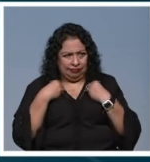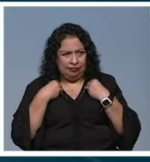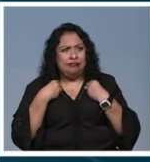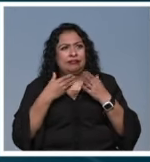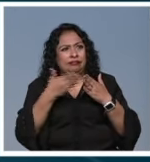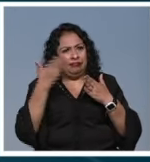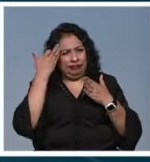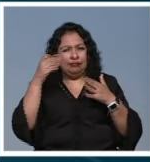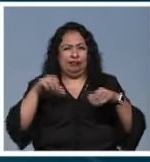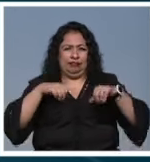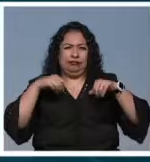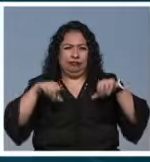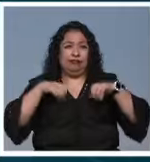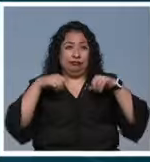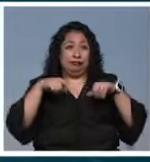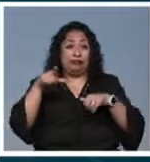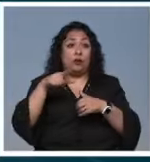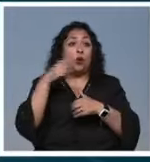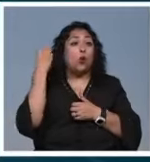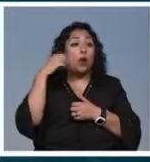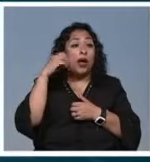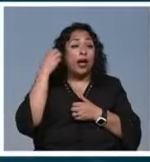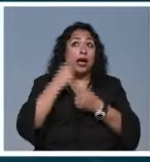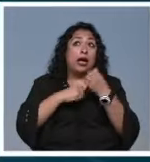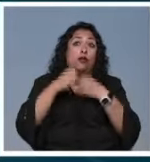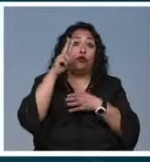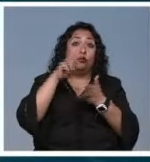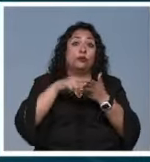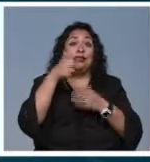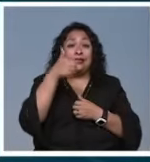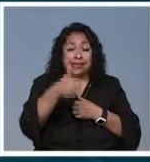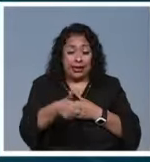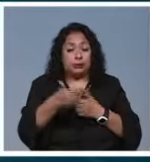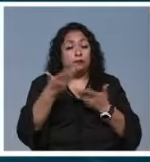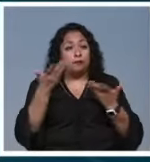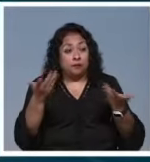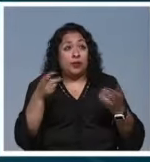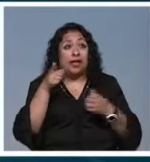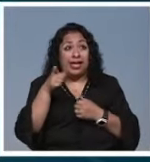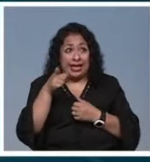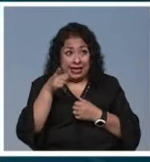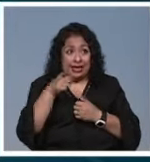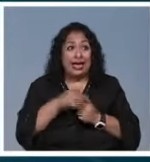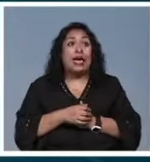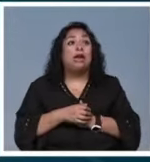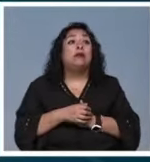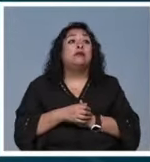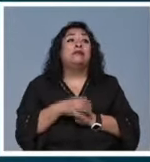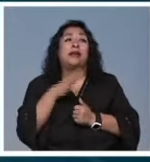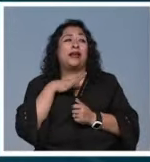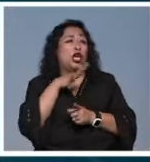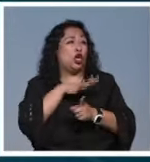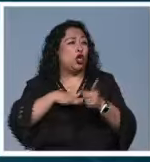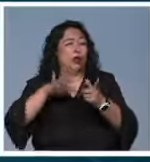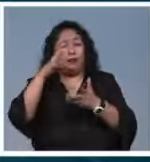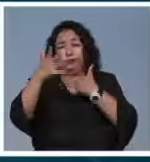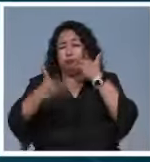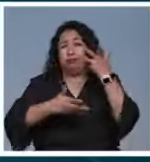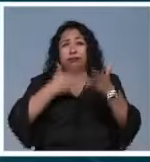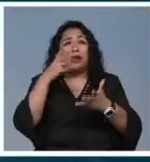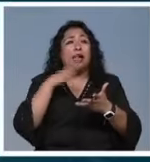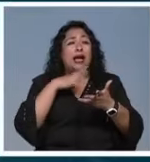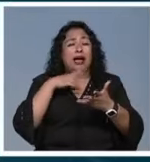la adolescencia en Oaxaca en el año 2006. Entonces ella está en medio de un contexto caótico porque